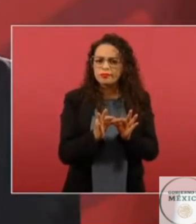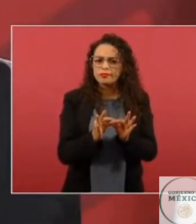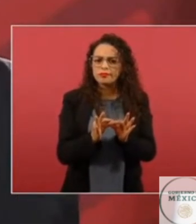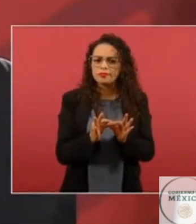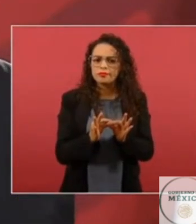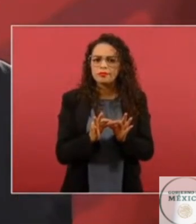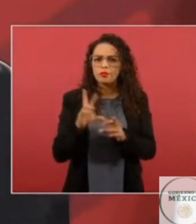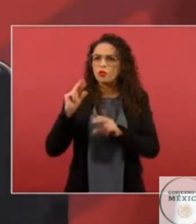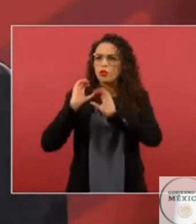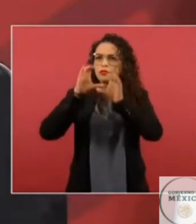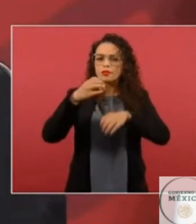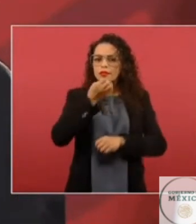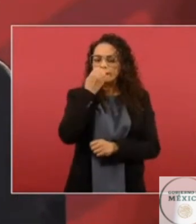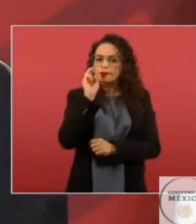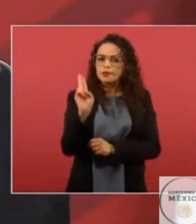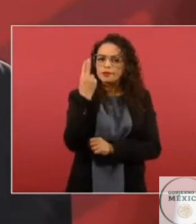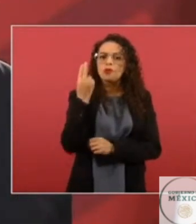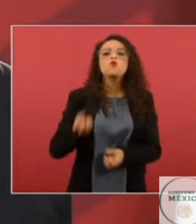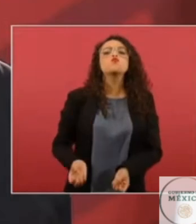fueron rechazados.